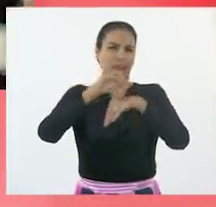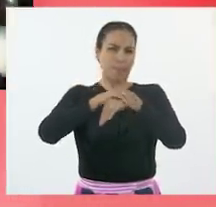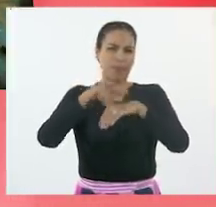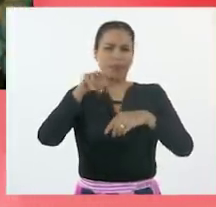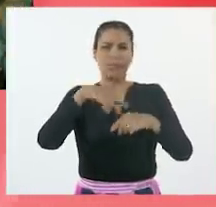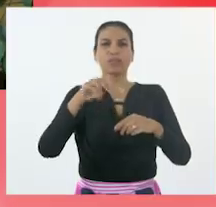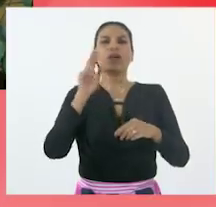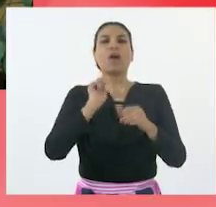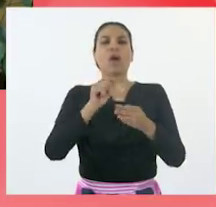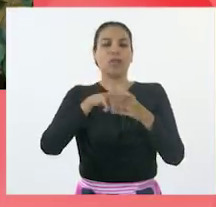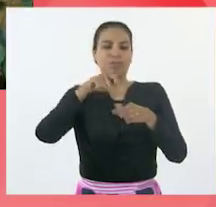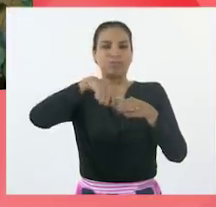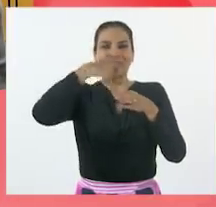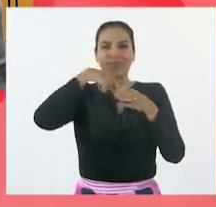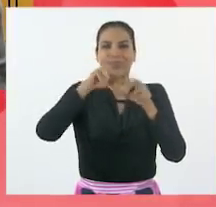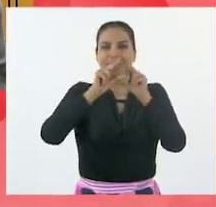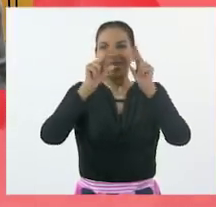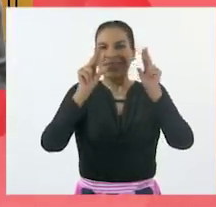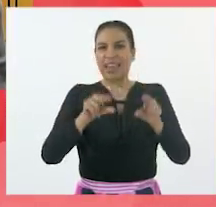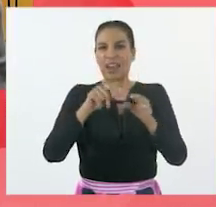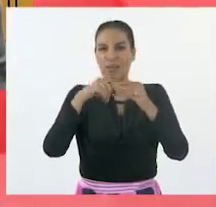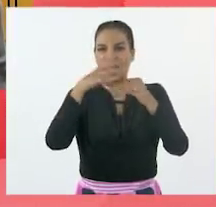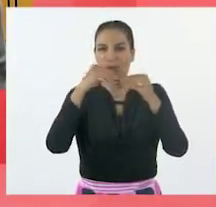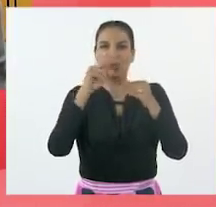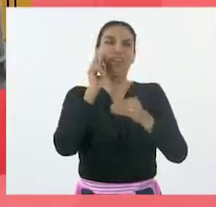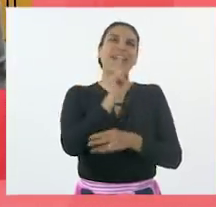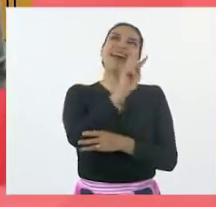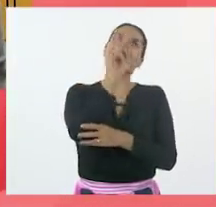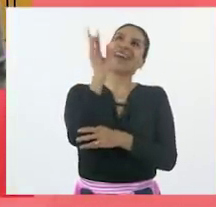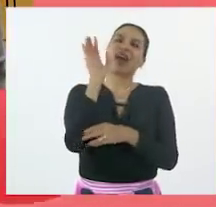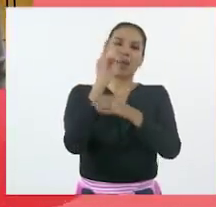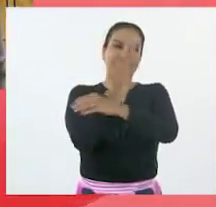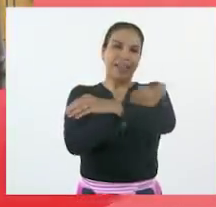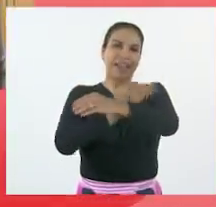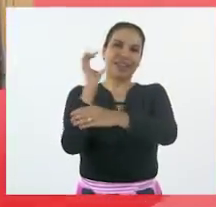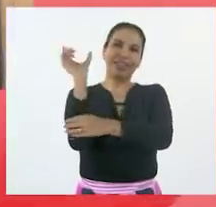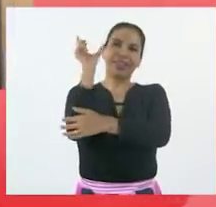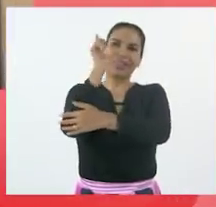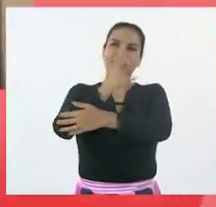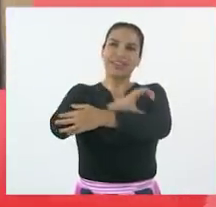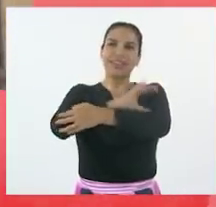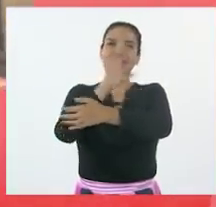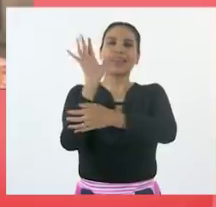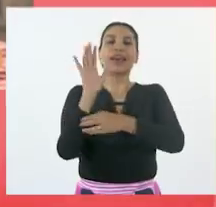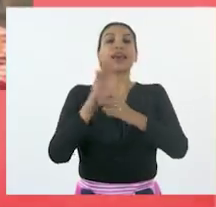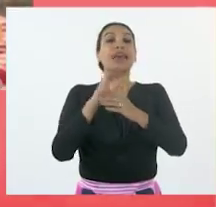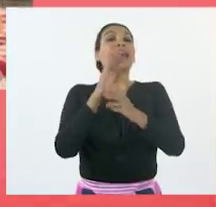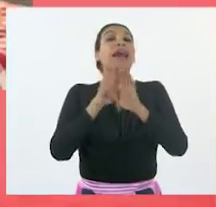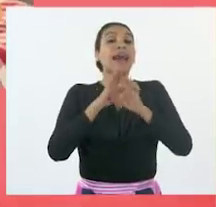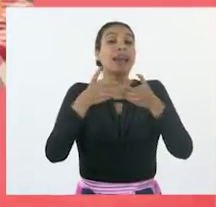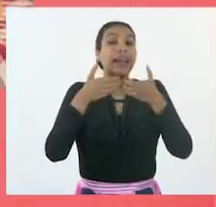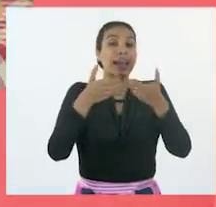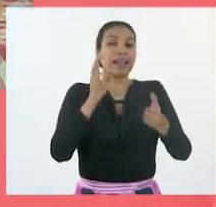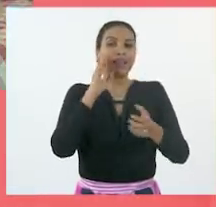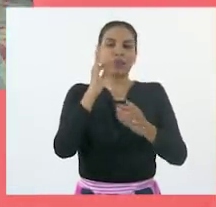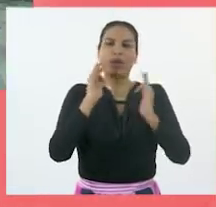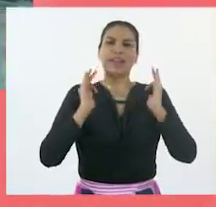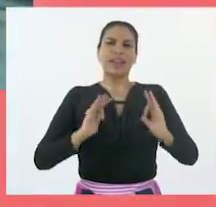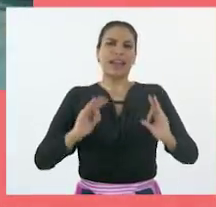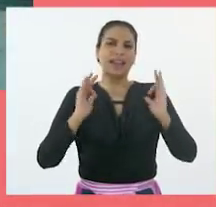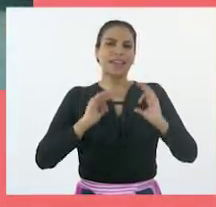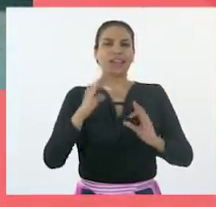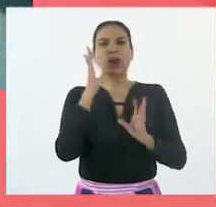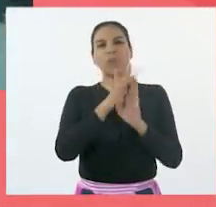probar la riquísima nieve de frutas mientras observas el atardecer. Sus calles, además de armoniosas, guardan también